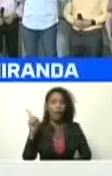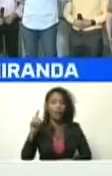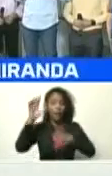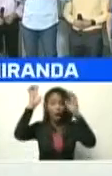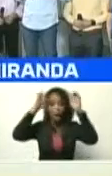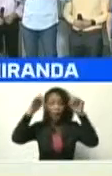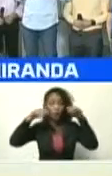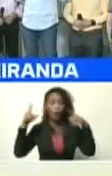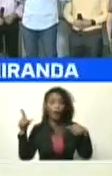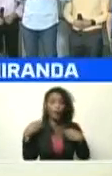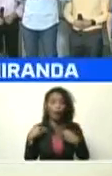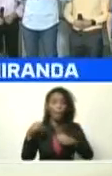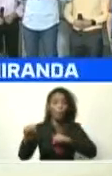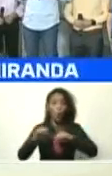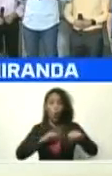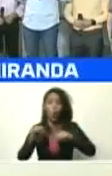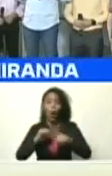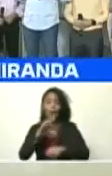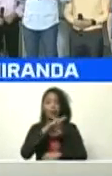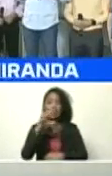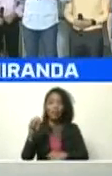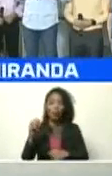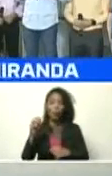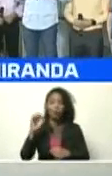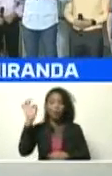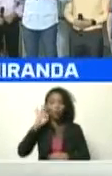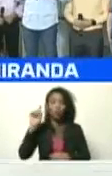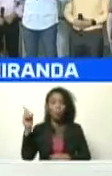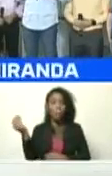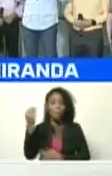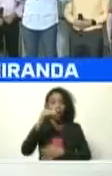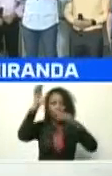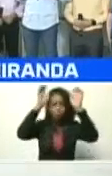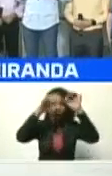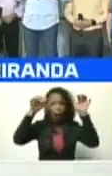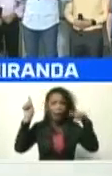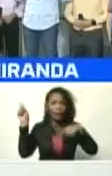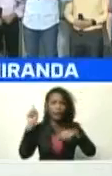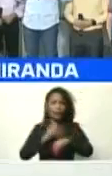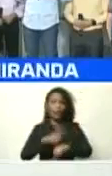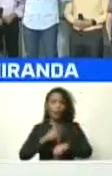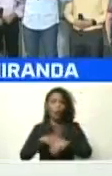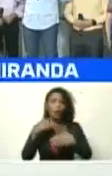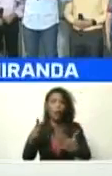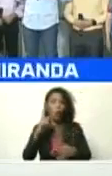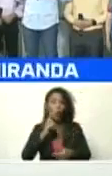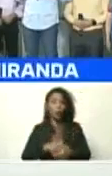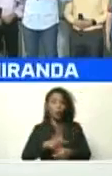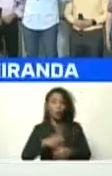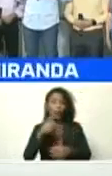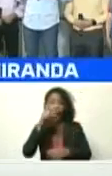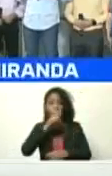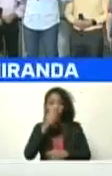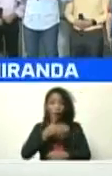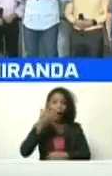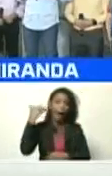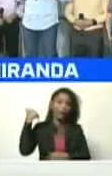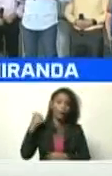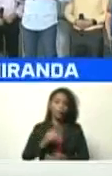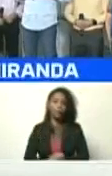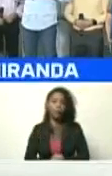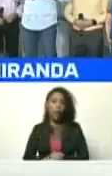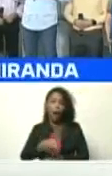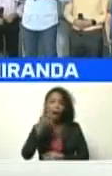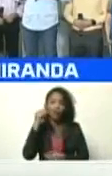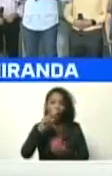lluvias han estado 300% más lluvias en este periodo que los periodos de años anteriores. Ayer se